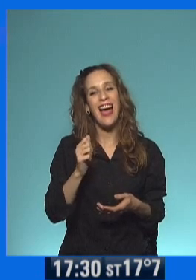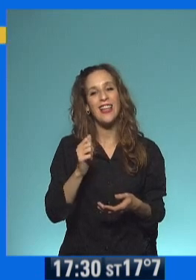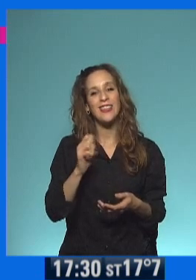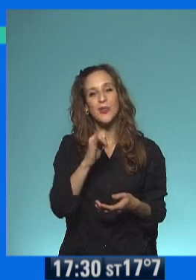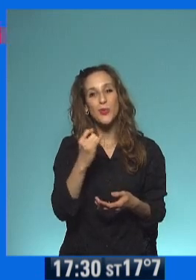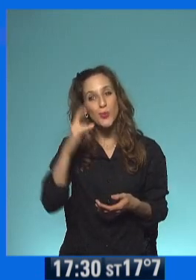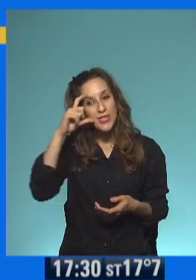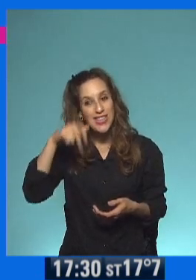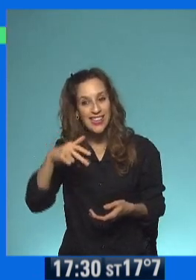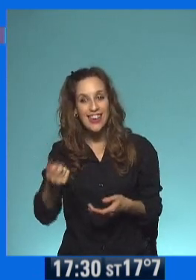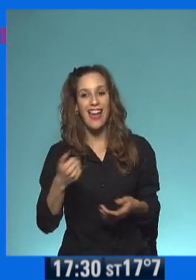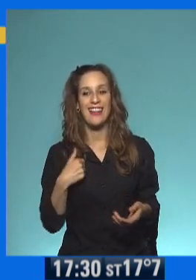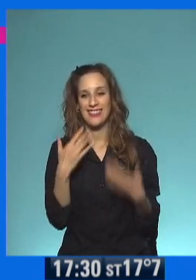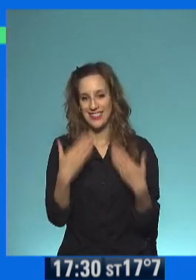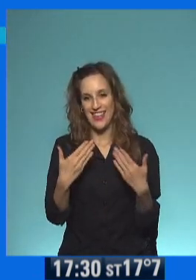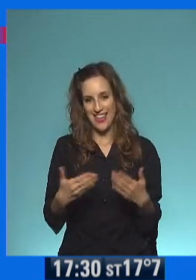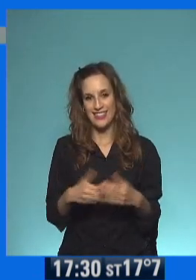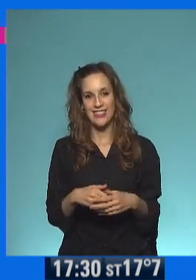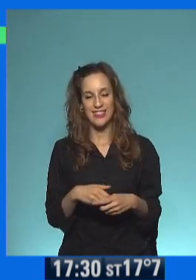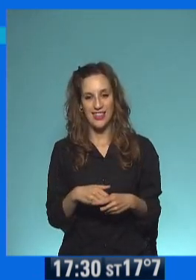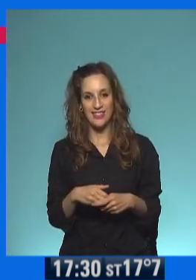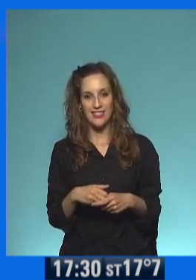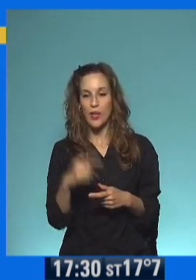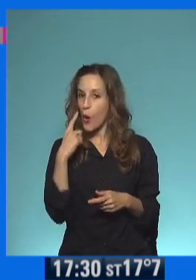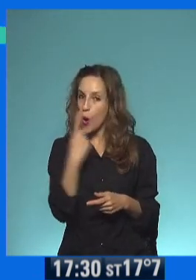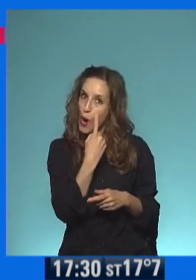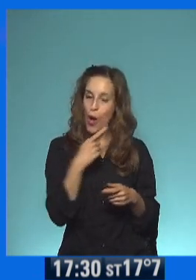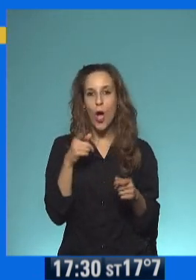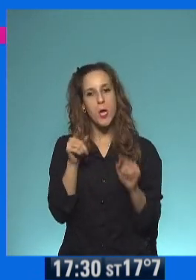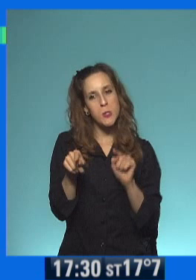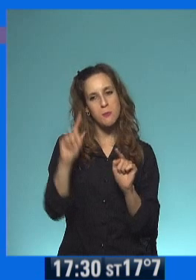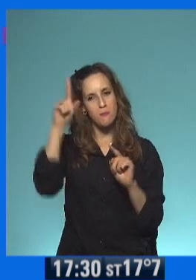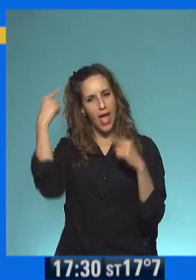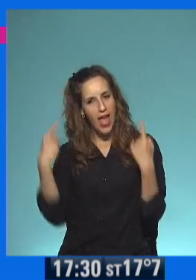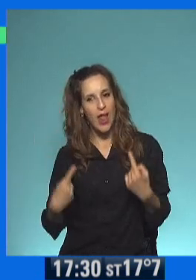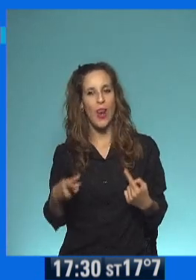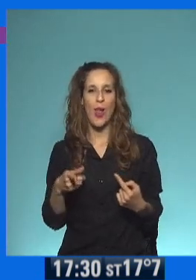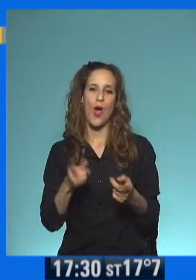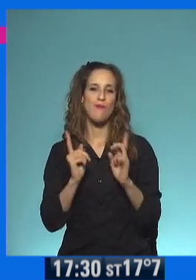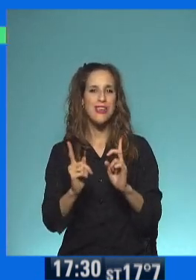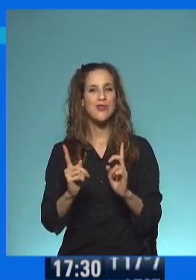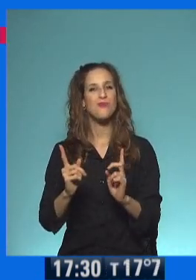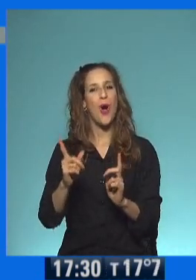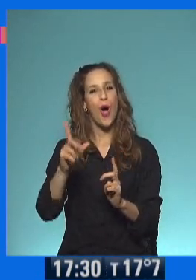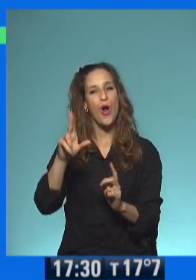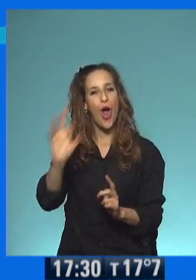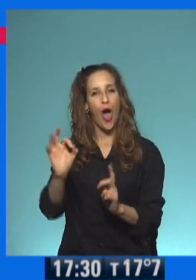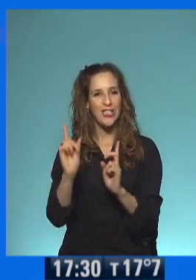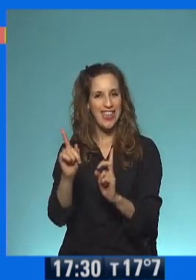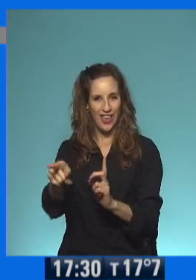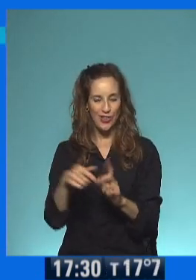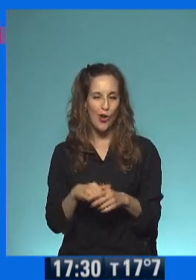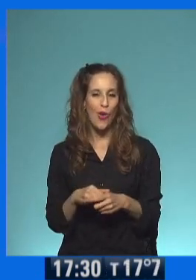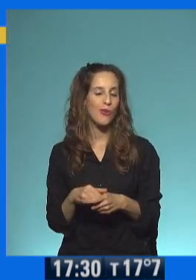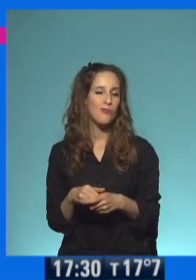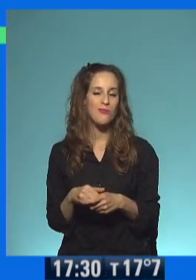ese dibujo, ¿eh? Los ojitos, ahí todo me encantó. Mi pelo. Es, el pelo es el claro, mismo como que color. Te estás